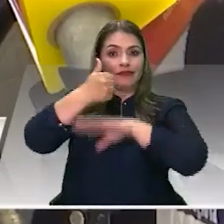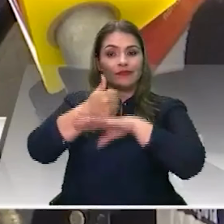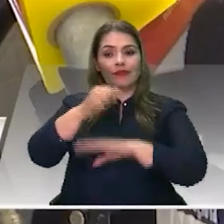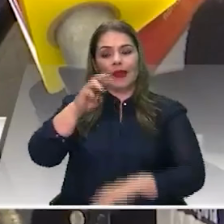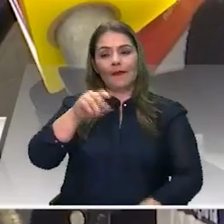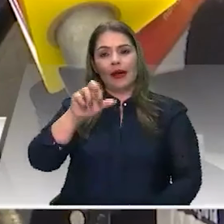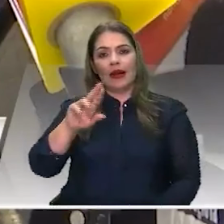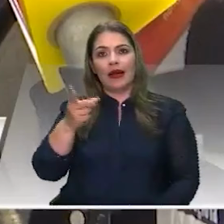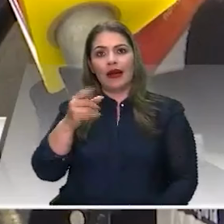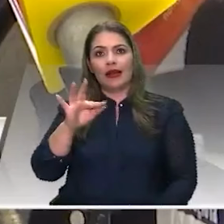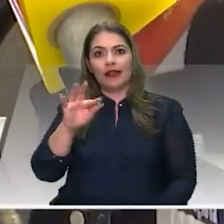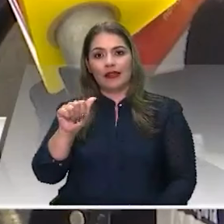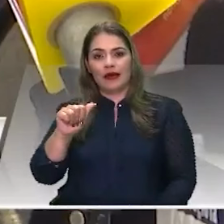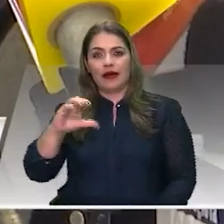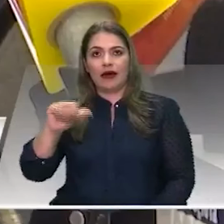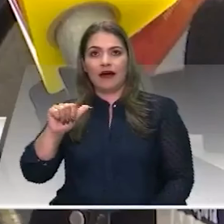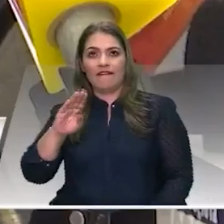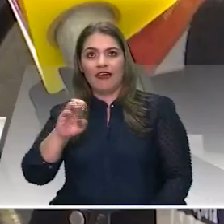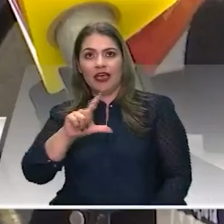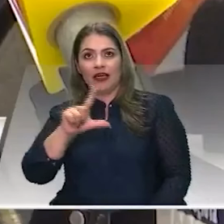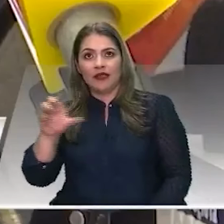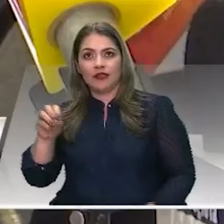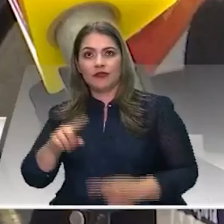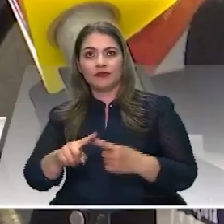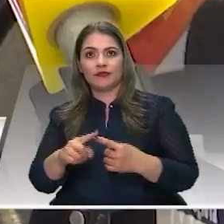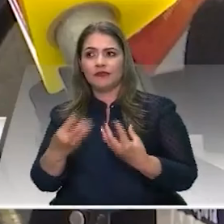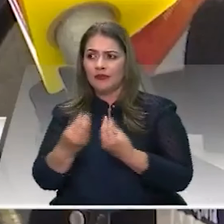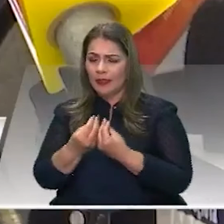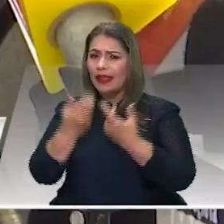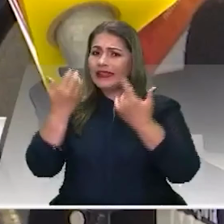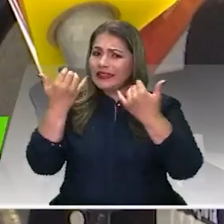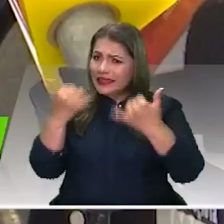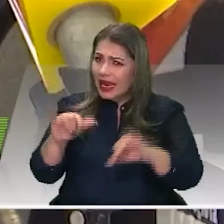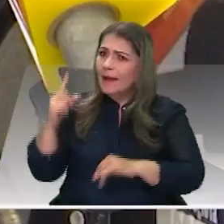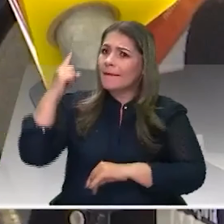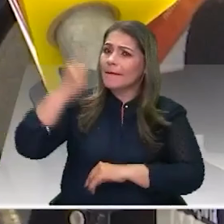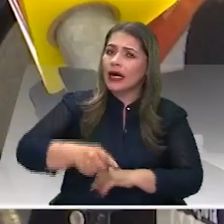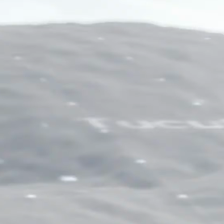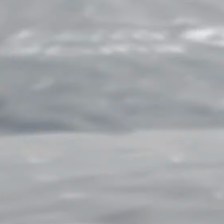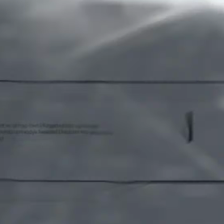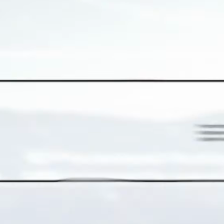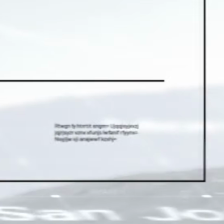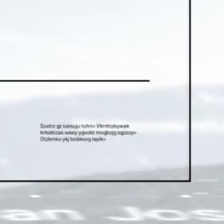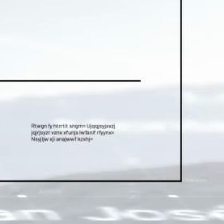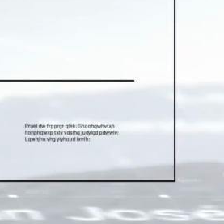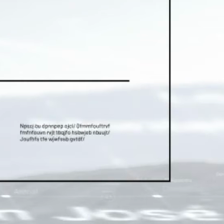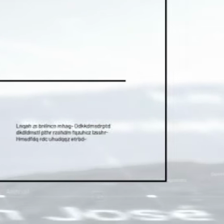ordenó la constitución de una agencia especial para seguimiento del caso.